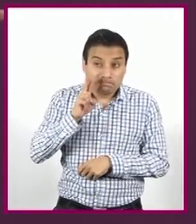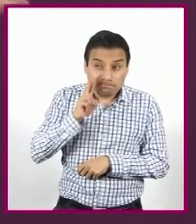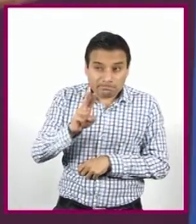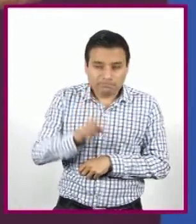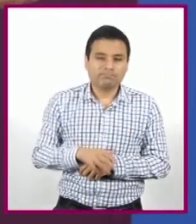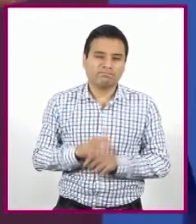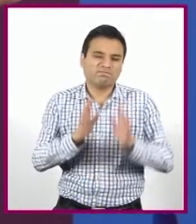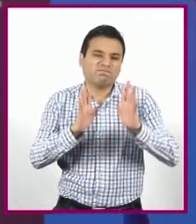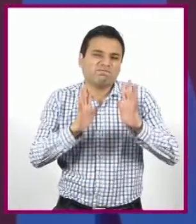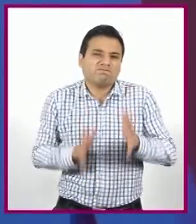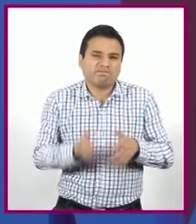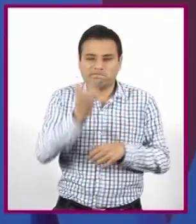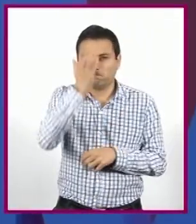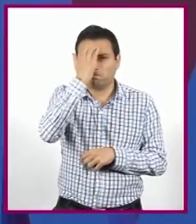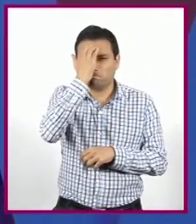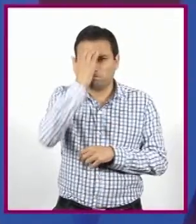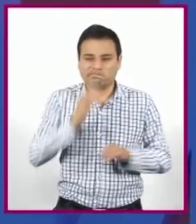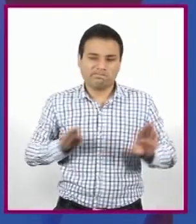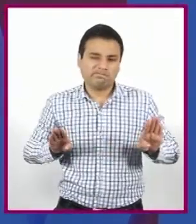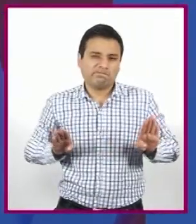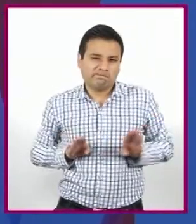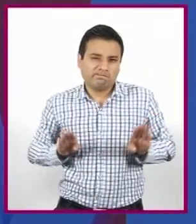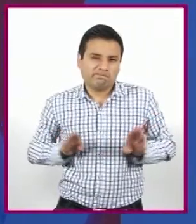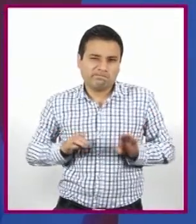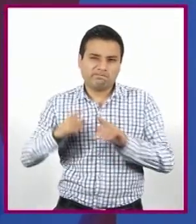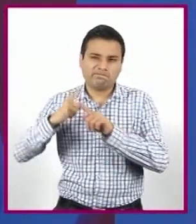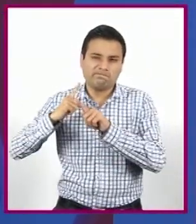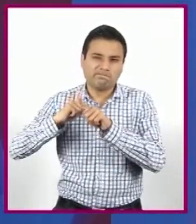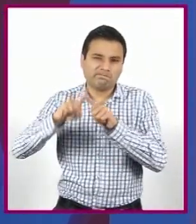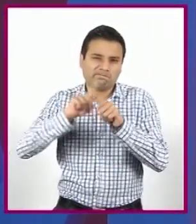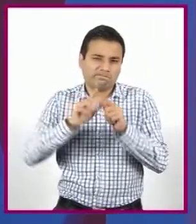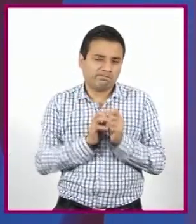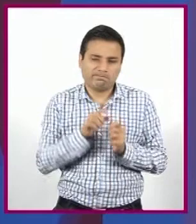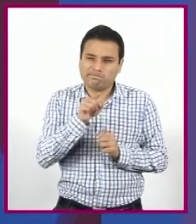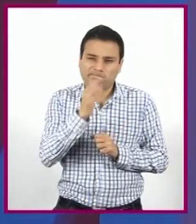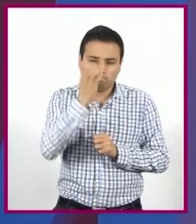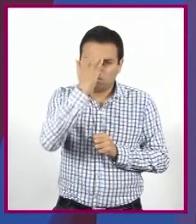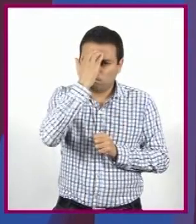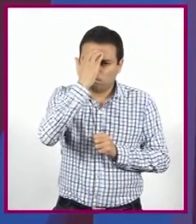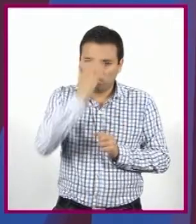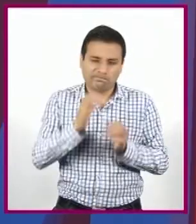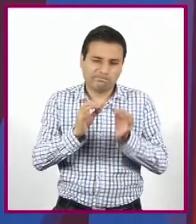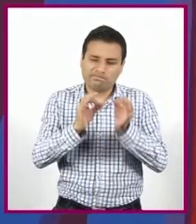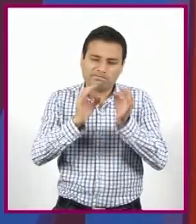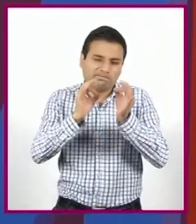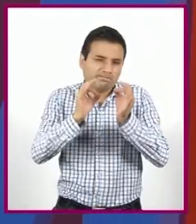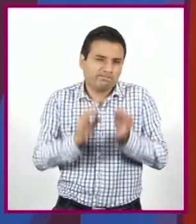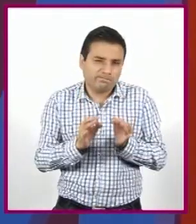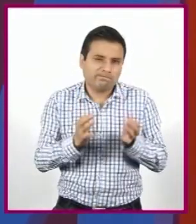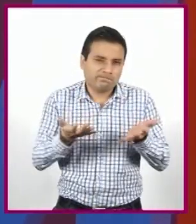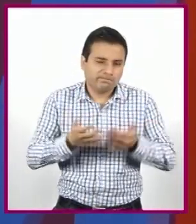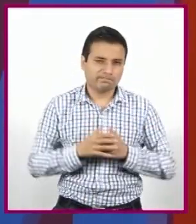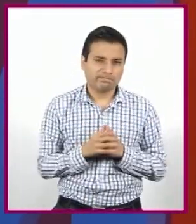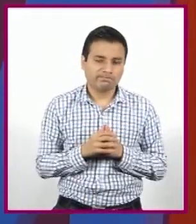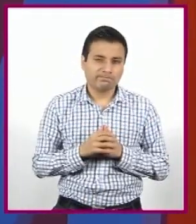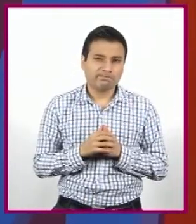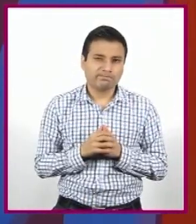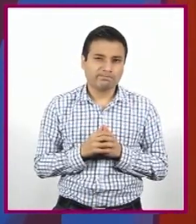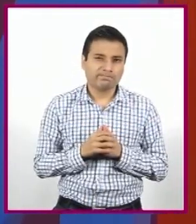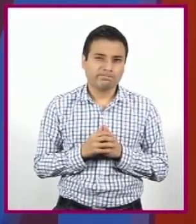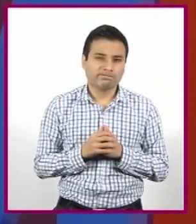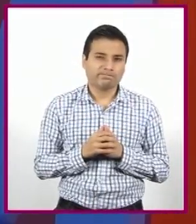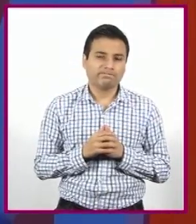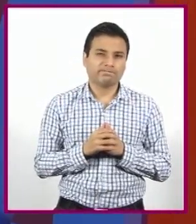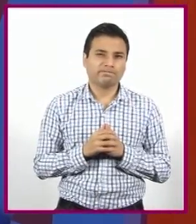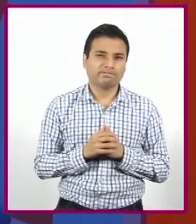el entorno de un texto podemos anticipar y distinguir el tipo de texto del cual se trata, incluso si